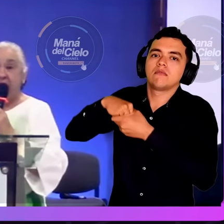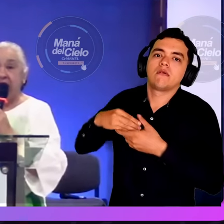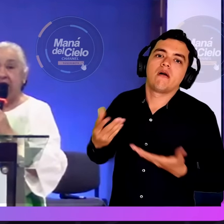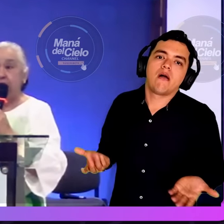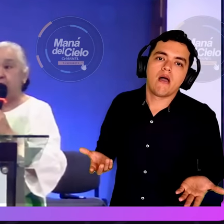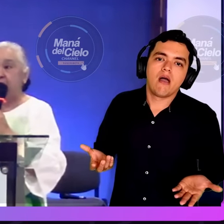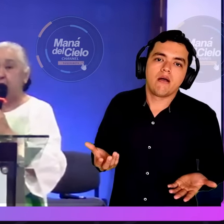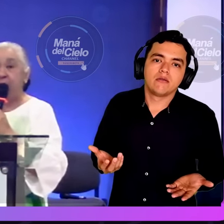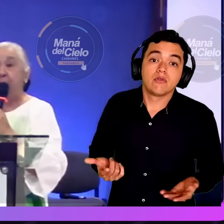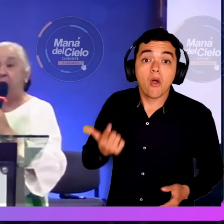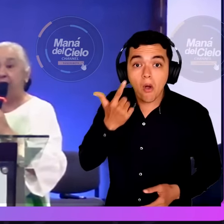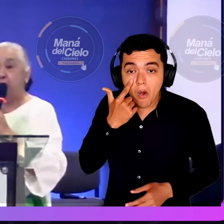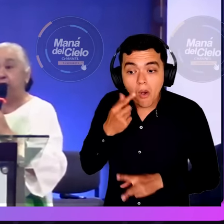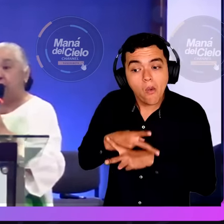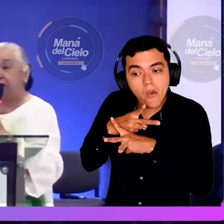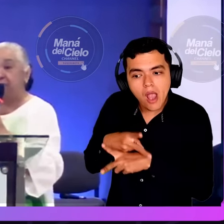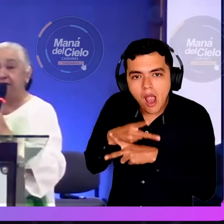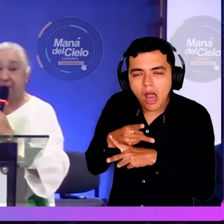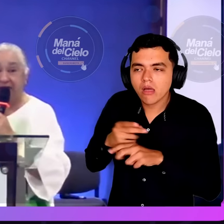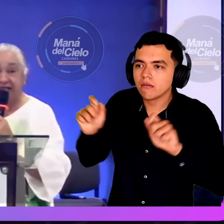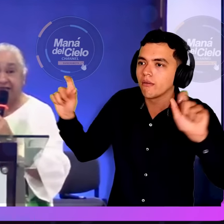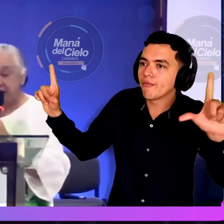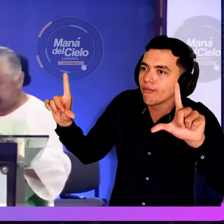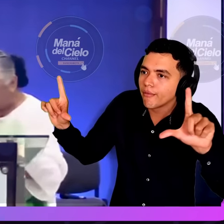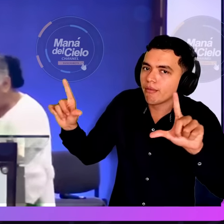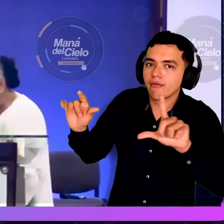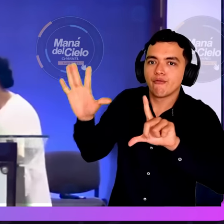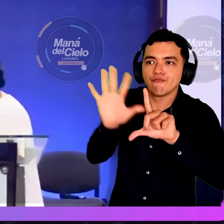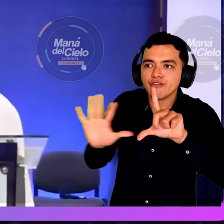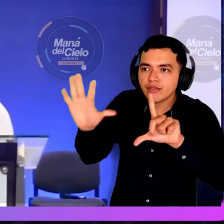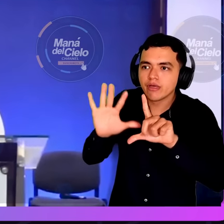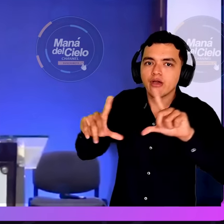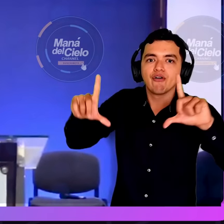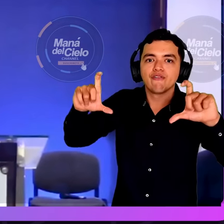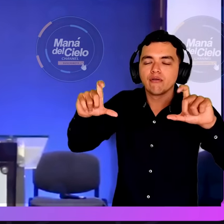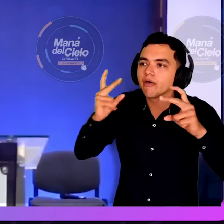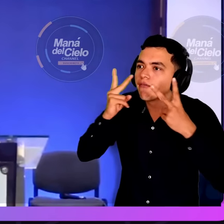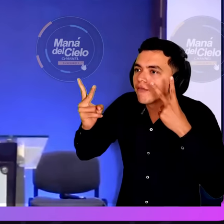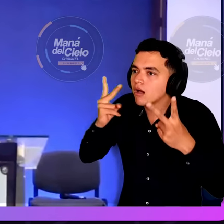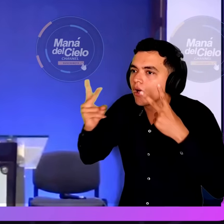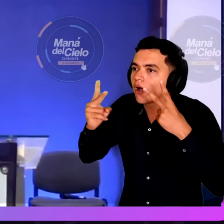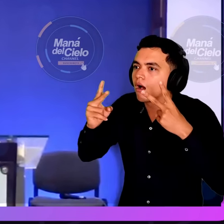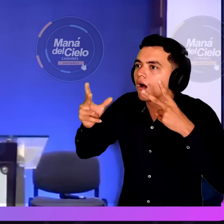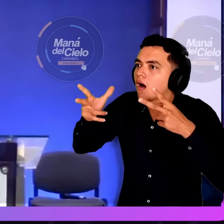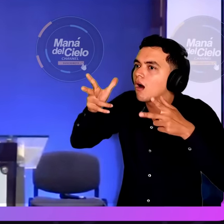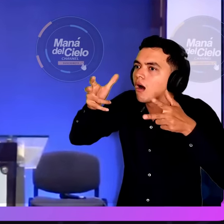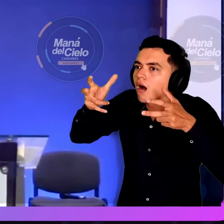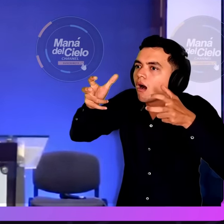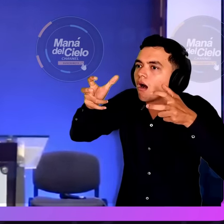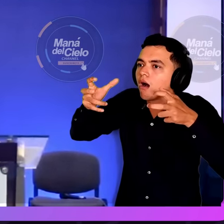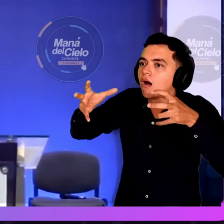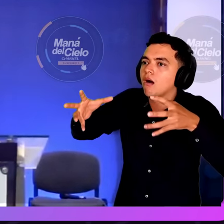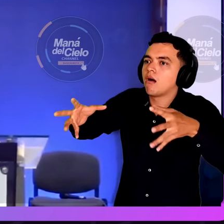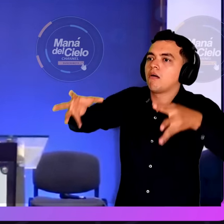cerebro el cuerpo lo ejecuta, lo que la mente piensa. Entonces uno reacciona de acuerdo a lo que entra por los ojos.